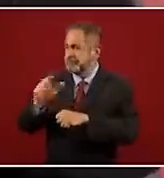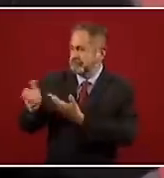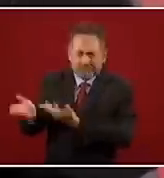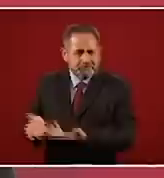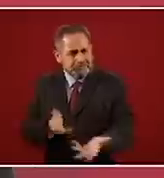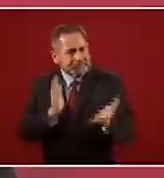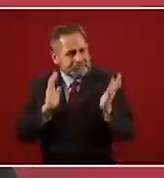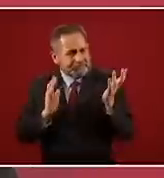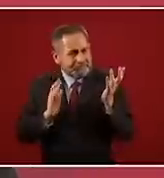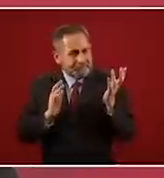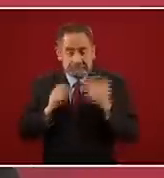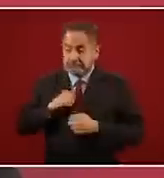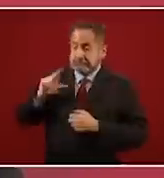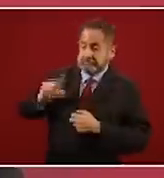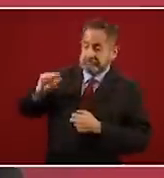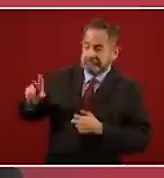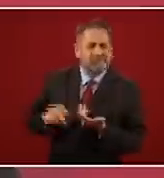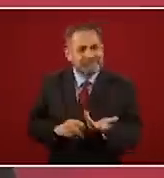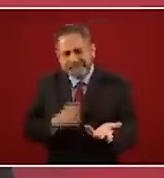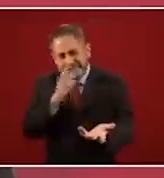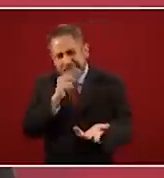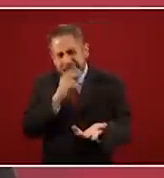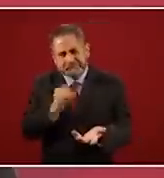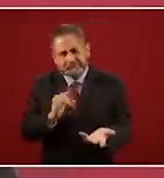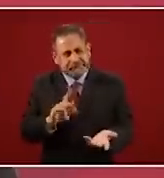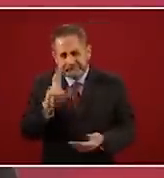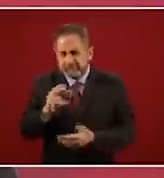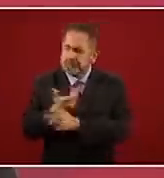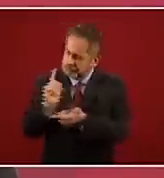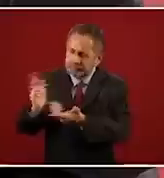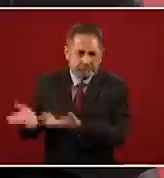civil, de organizaciones sociales? No,